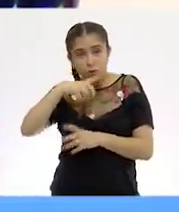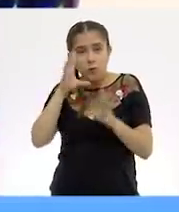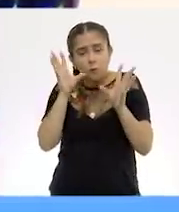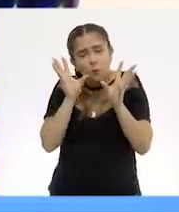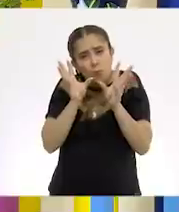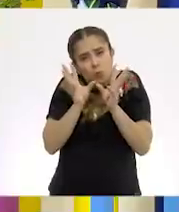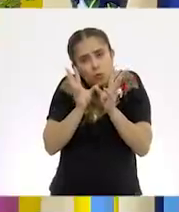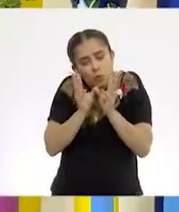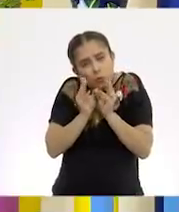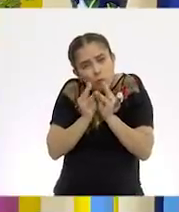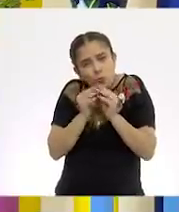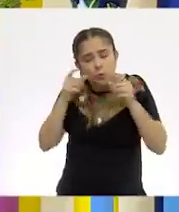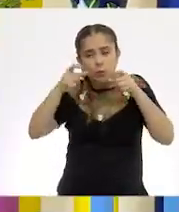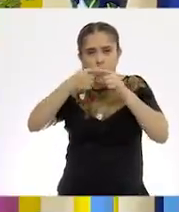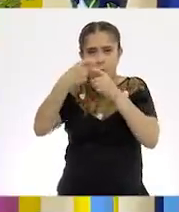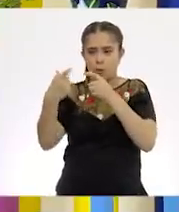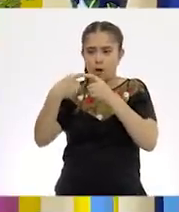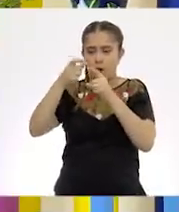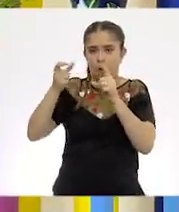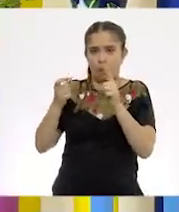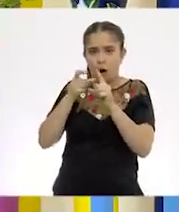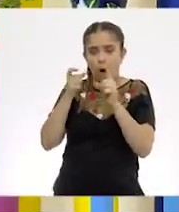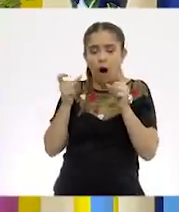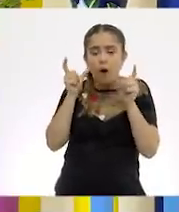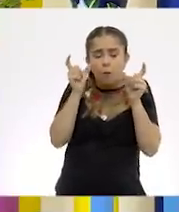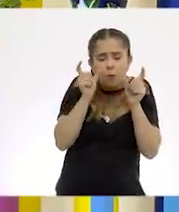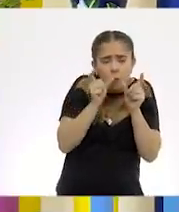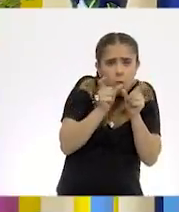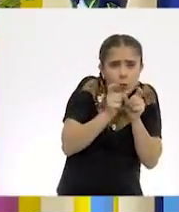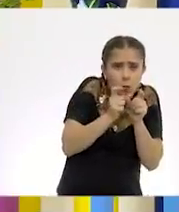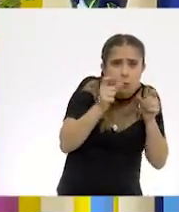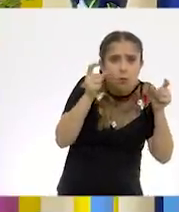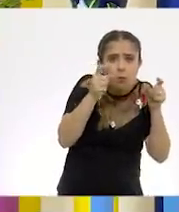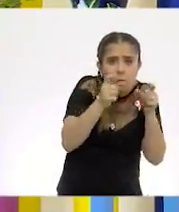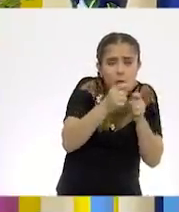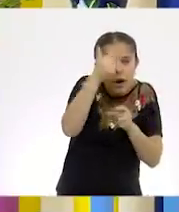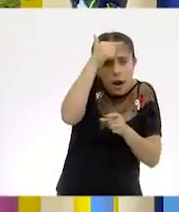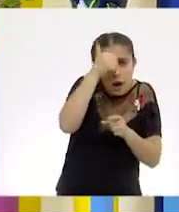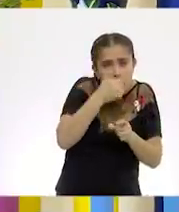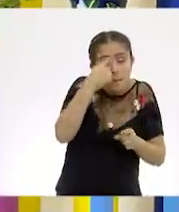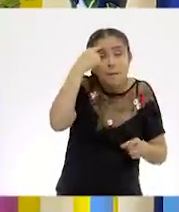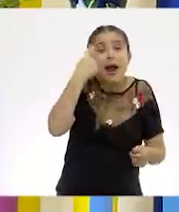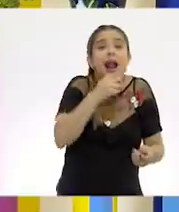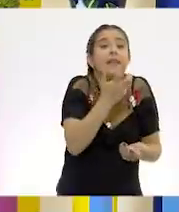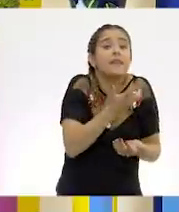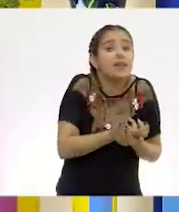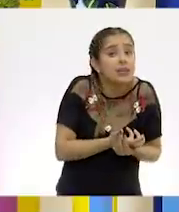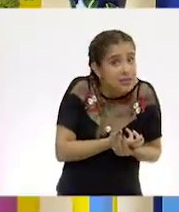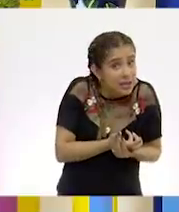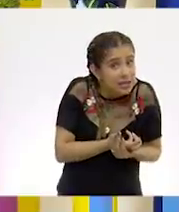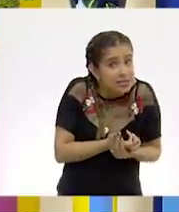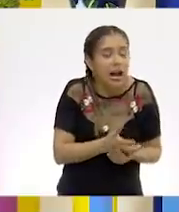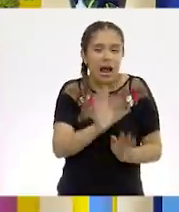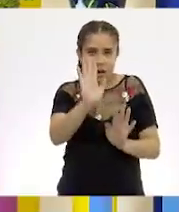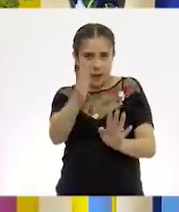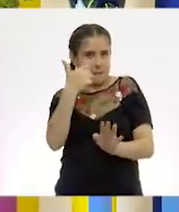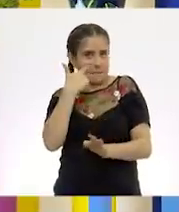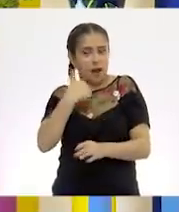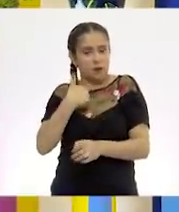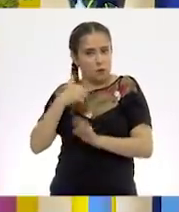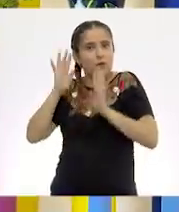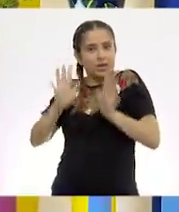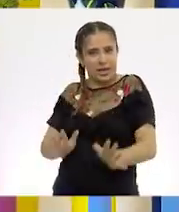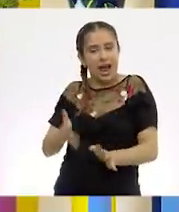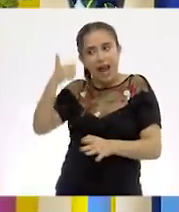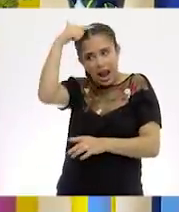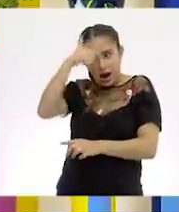encogiendo. Para poderles enseñar a ustedes, tuve que poner una cámara a grabar toda la noche a estas